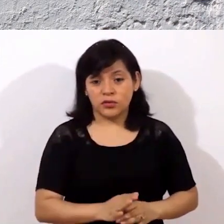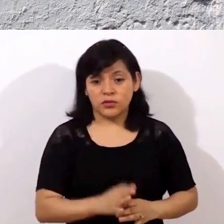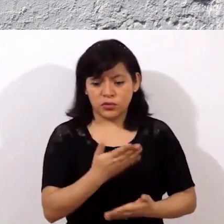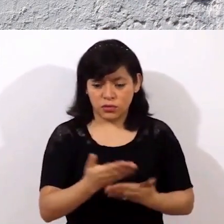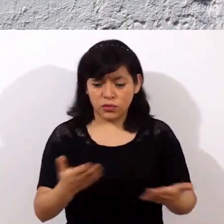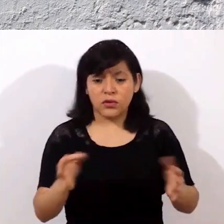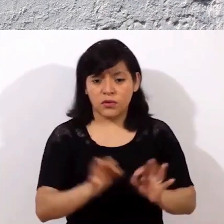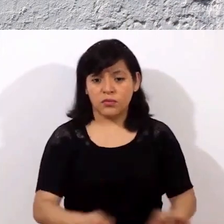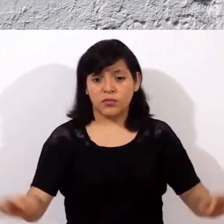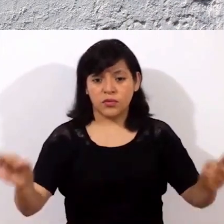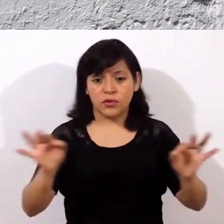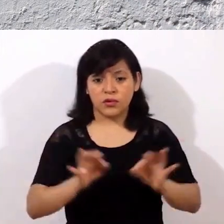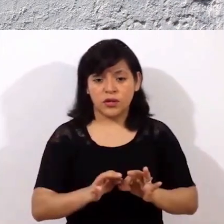con